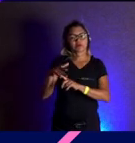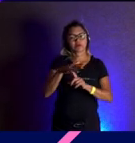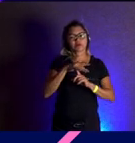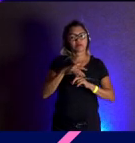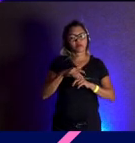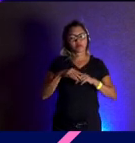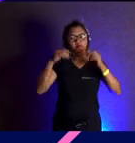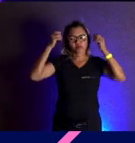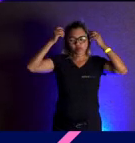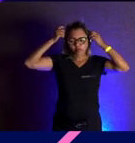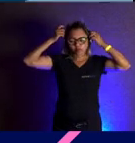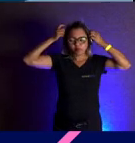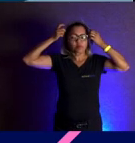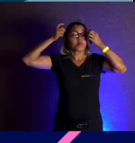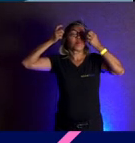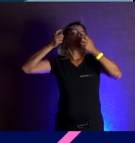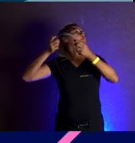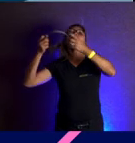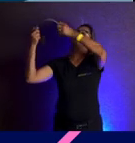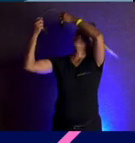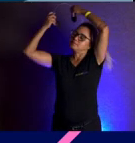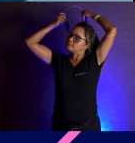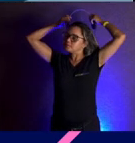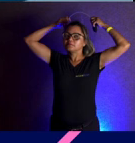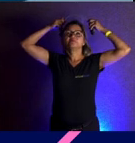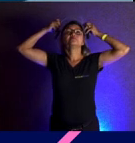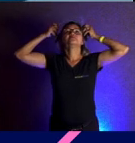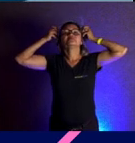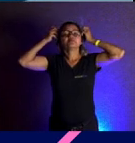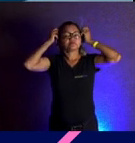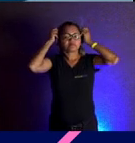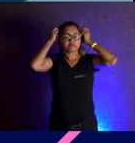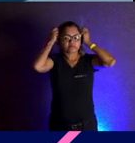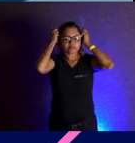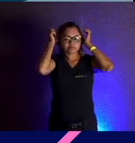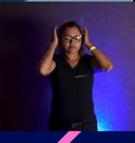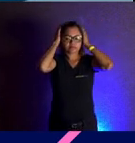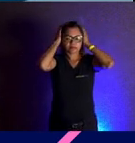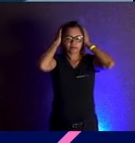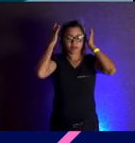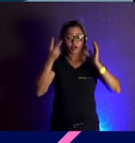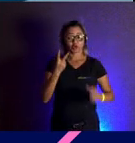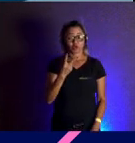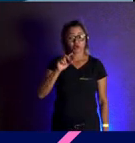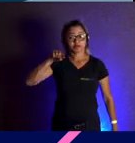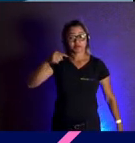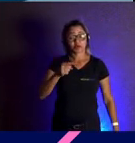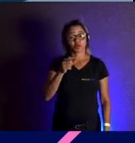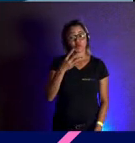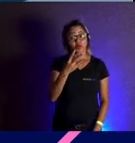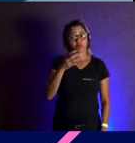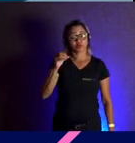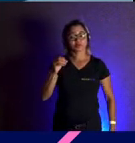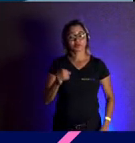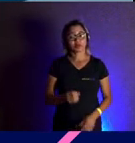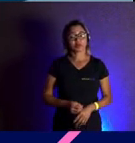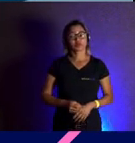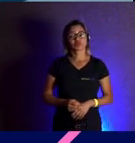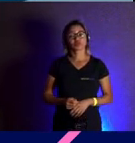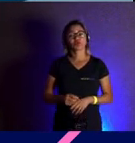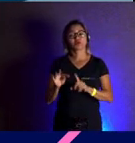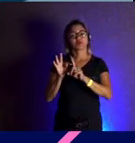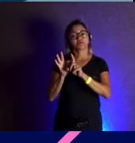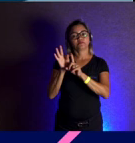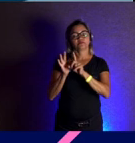ese sentido, existían 2.400 estaciones meteorológicas para estudiar el clima en Venezuela.